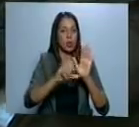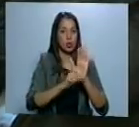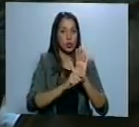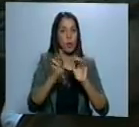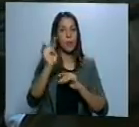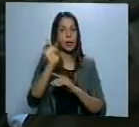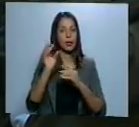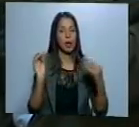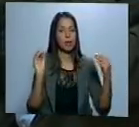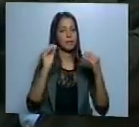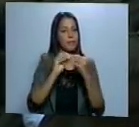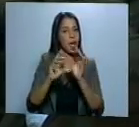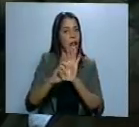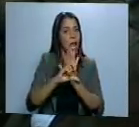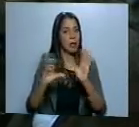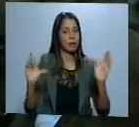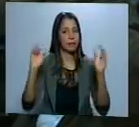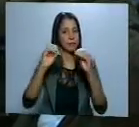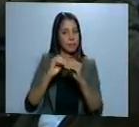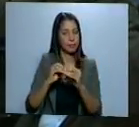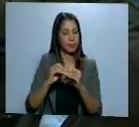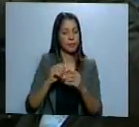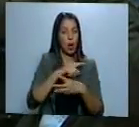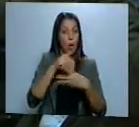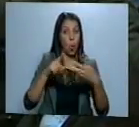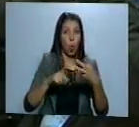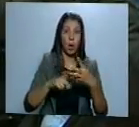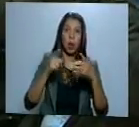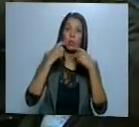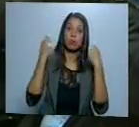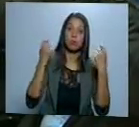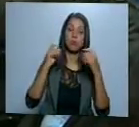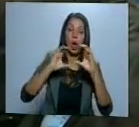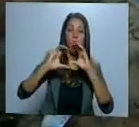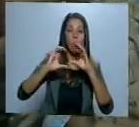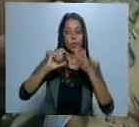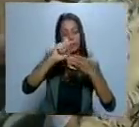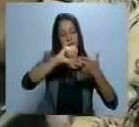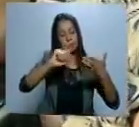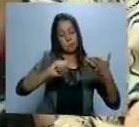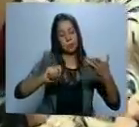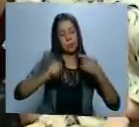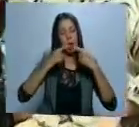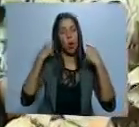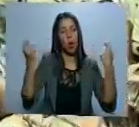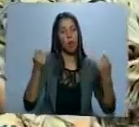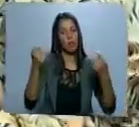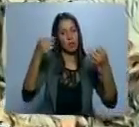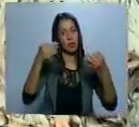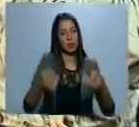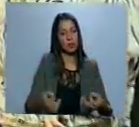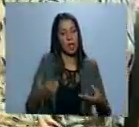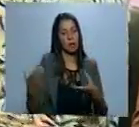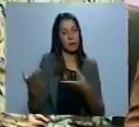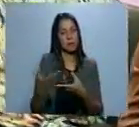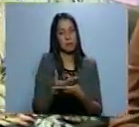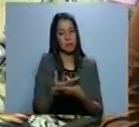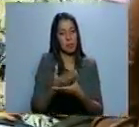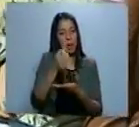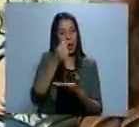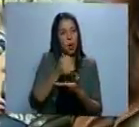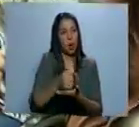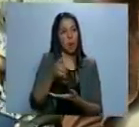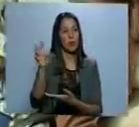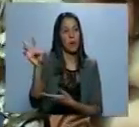leyes. Cuarto, comuníquese y publíquese el presente decreto constituyente en la Gaceta Oficial de la